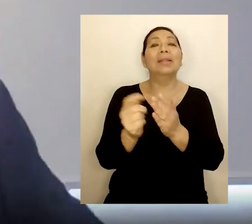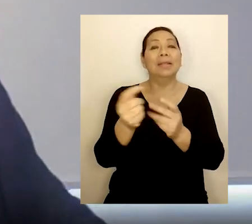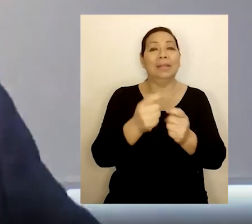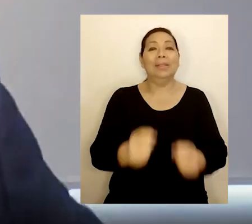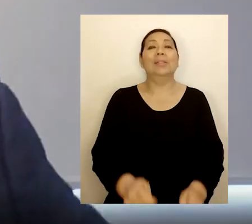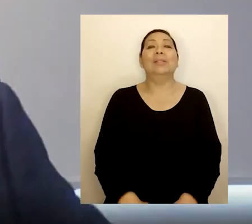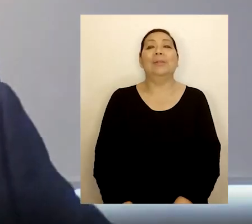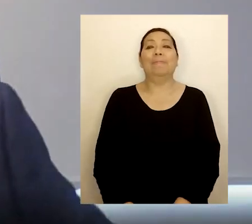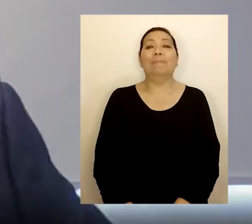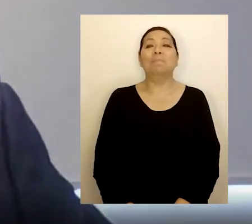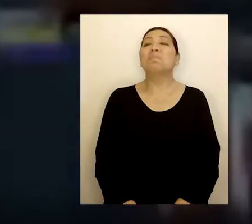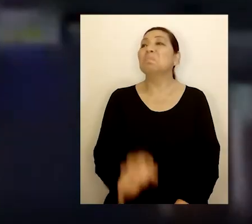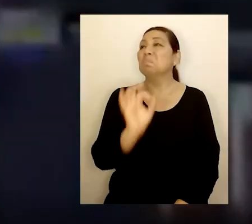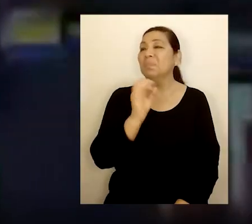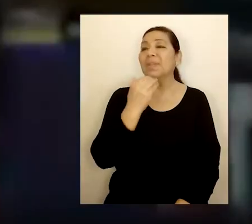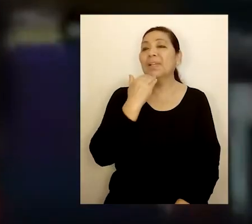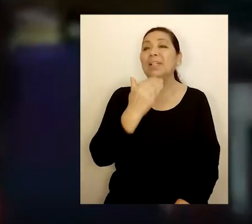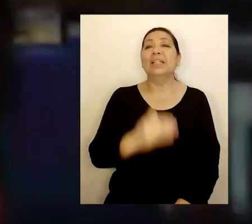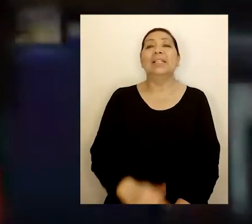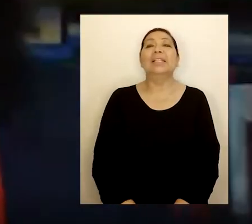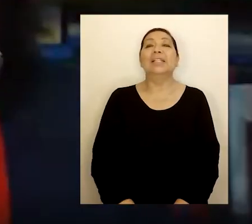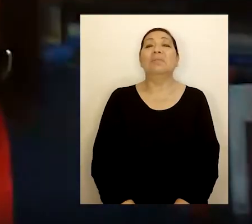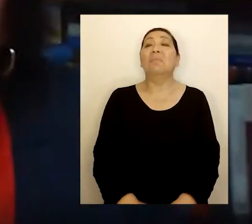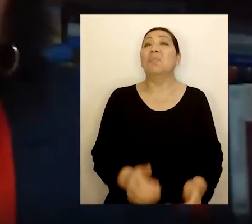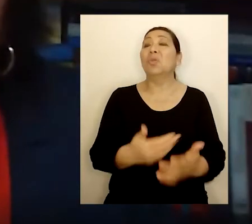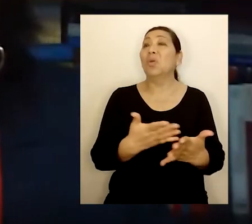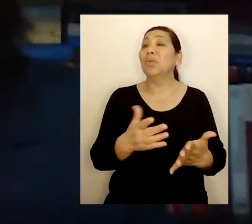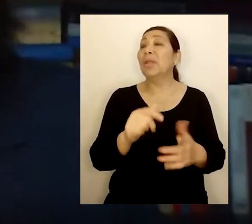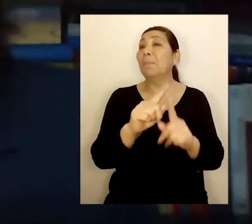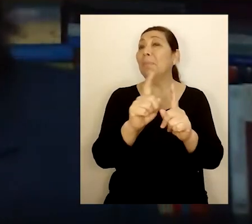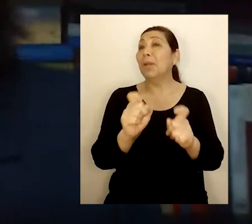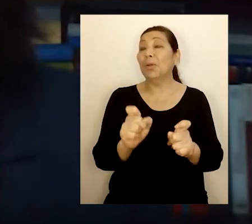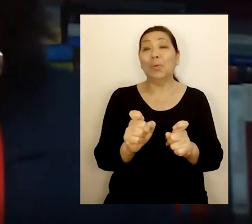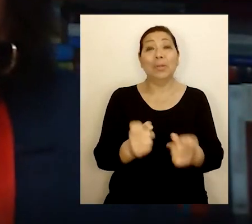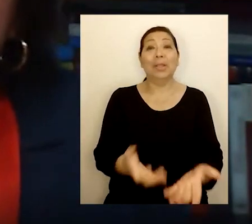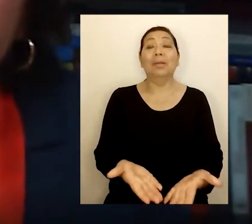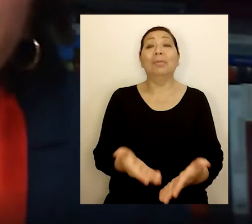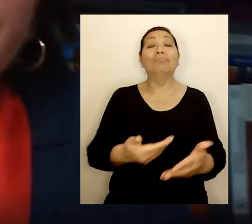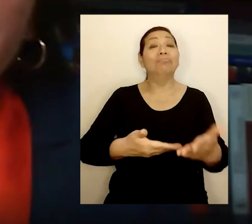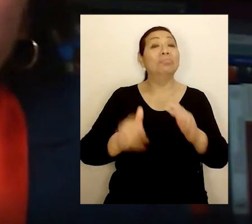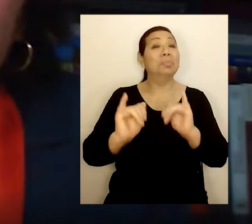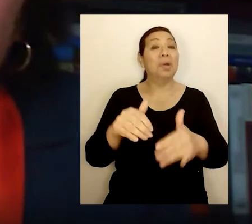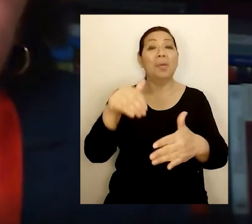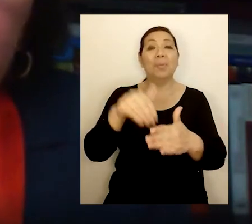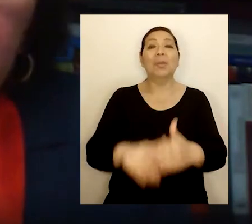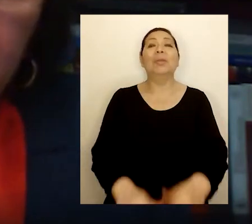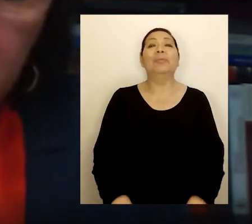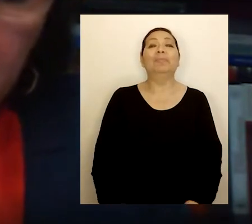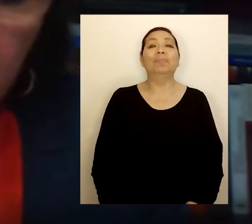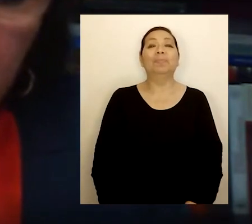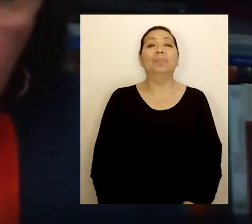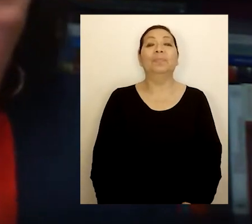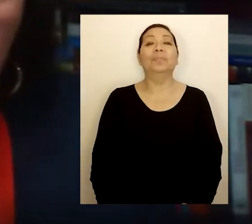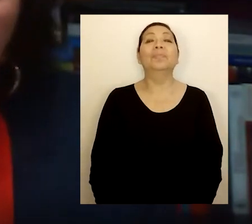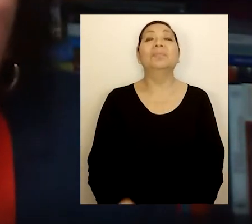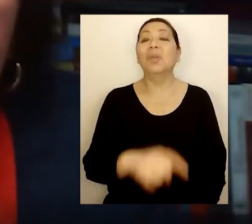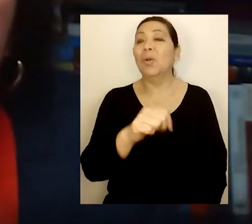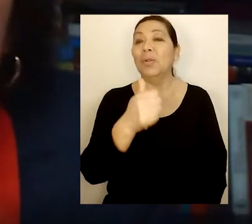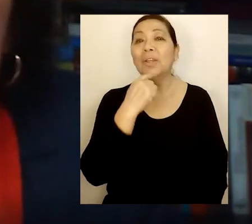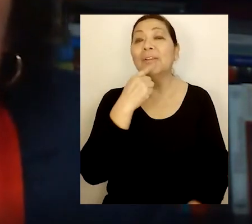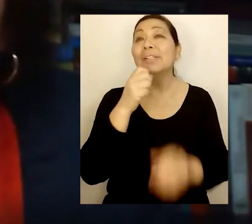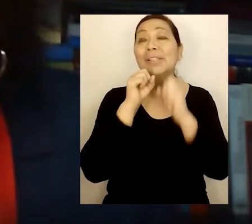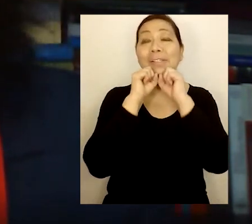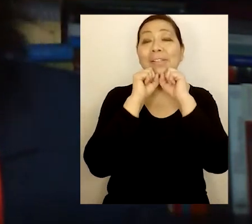casación. Perfecto, gracias. No habiendo otras preguntas que formular, la causa queda al voto. De